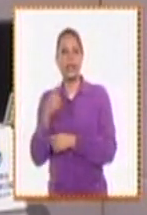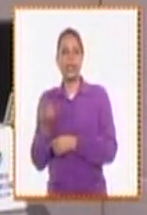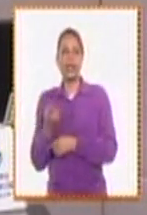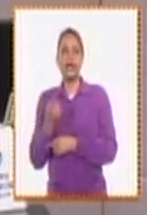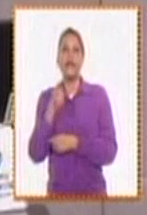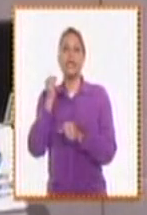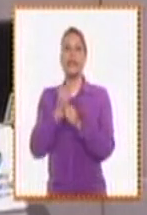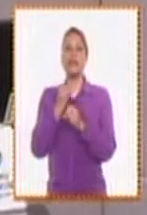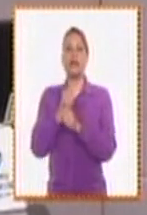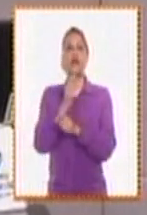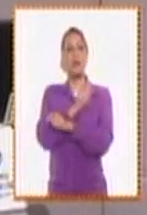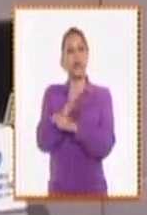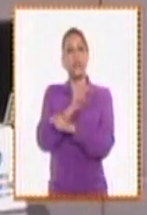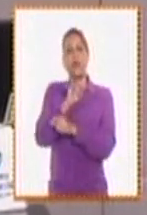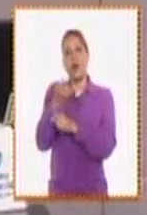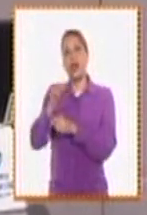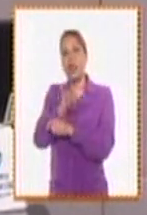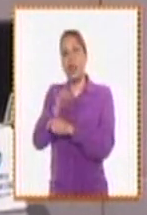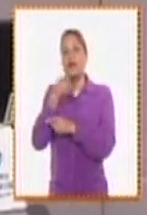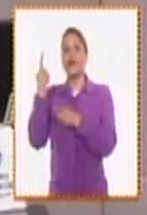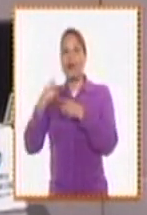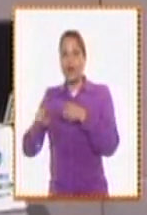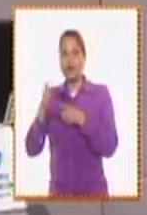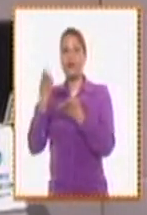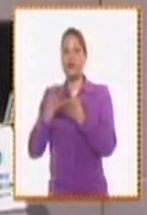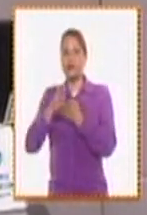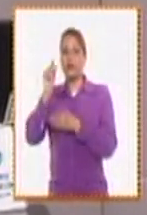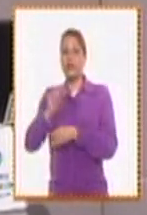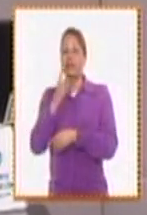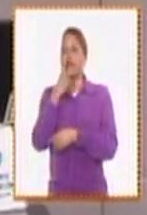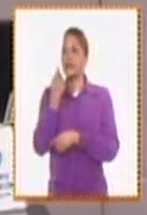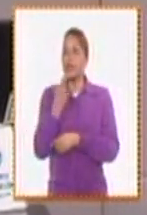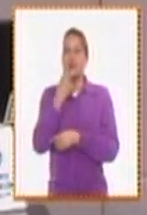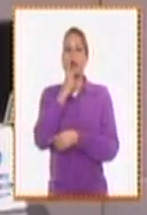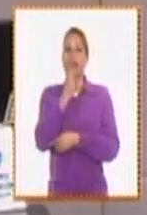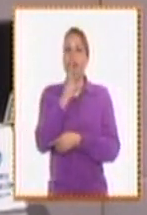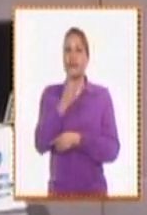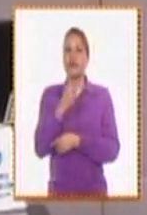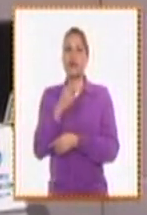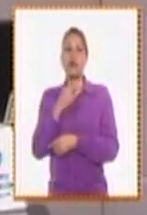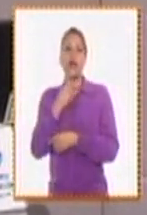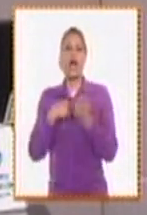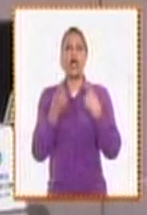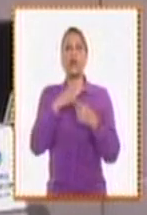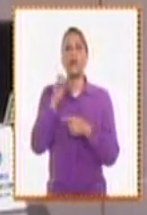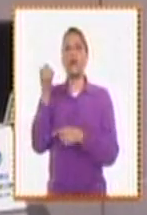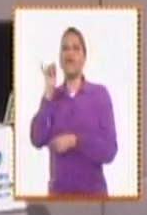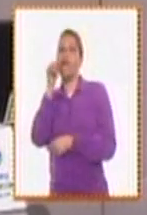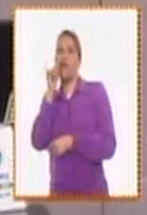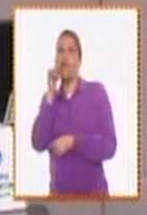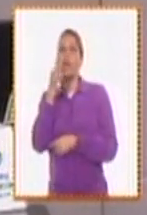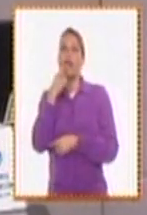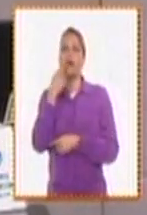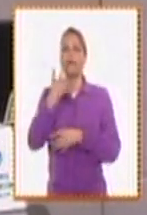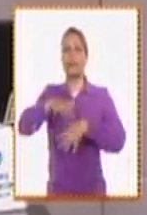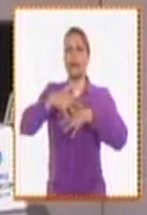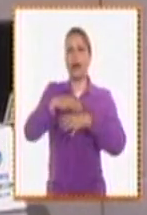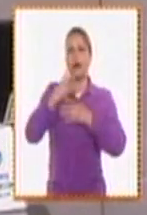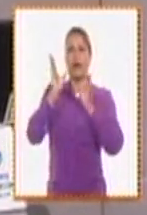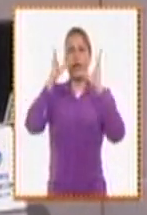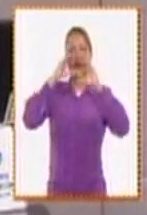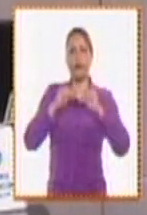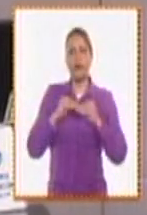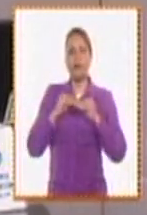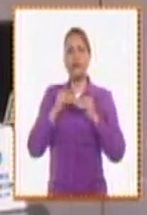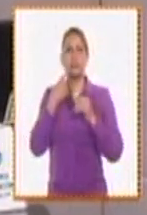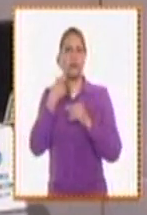imprescindible del maestro, pero hay otros estudiantes que necesitan de esa atención. Varias de las señas: fuman, deambulan en las noches, vulneran